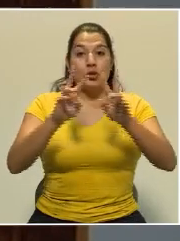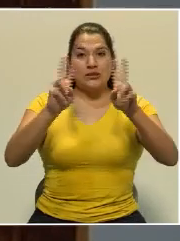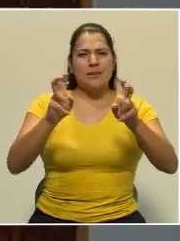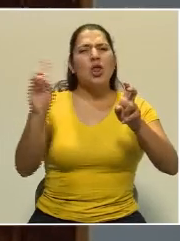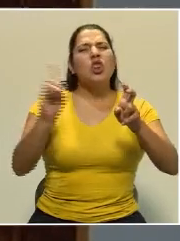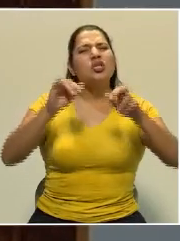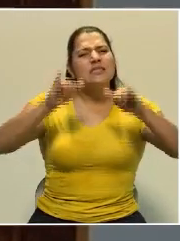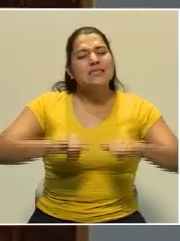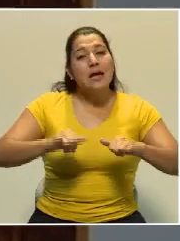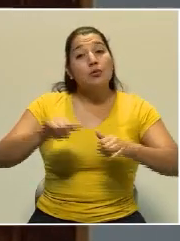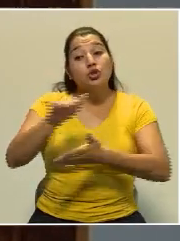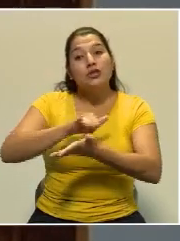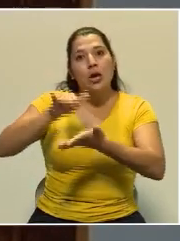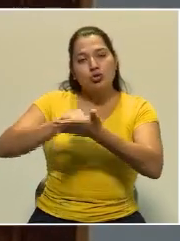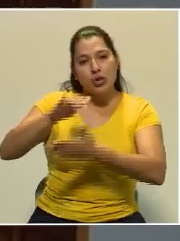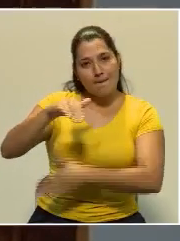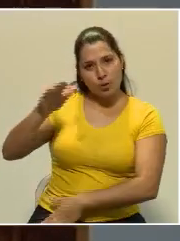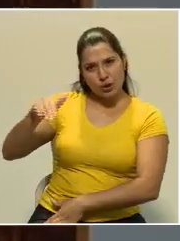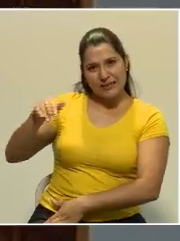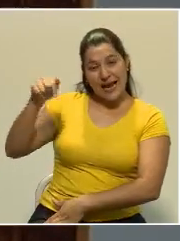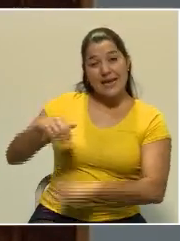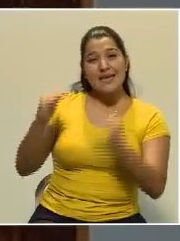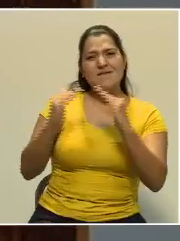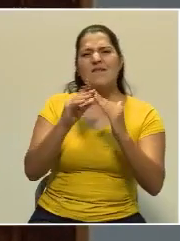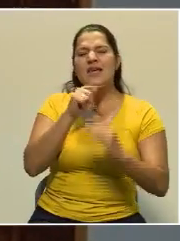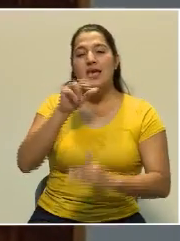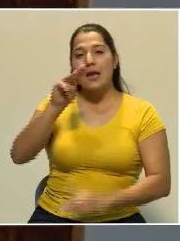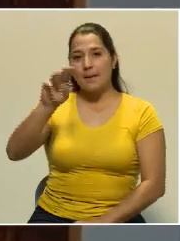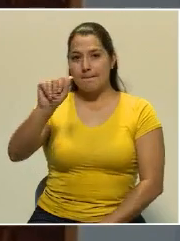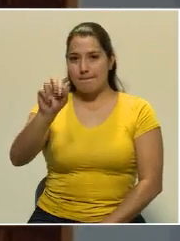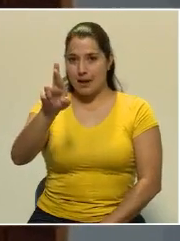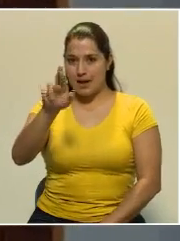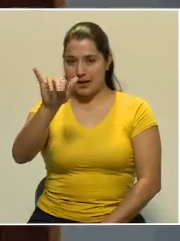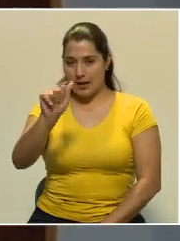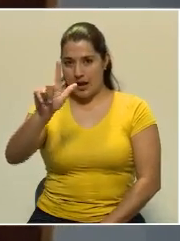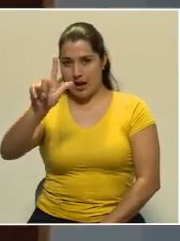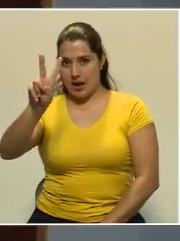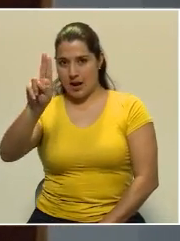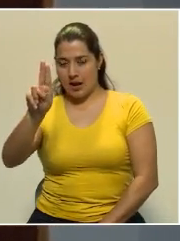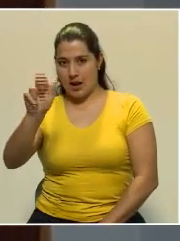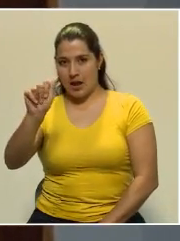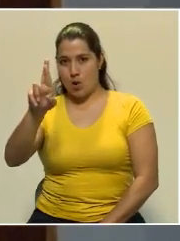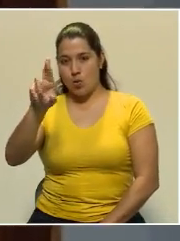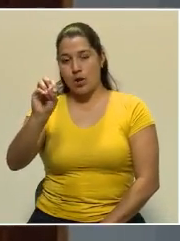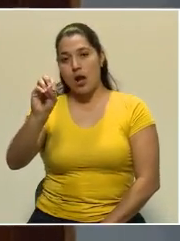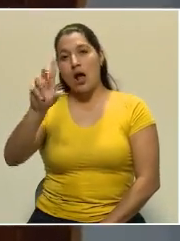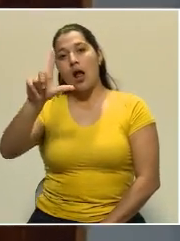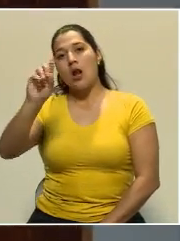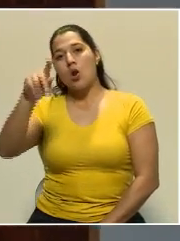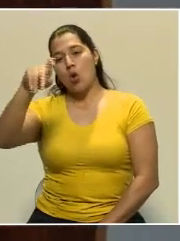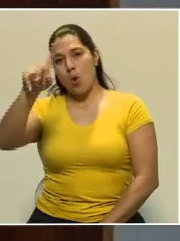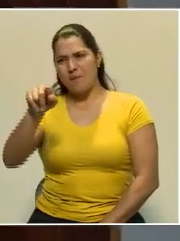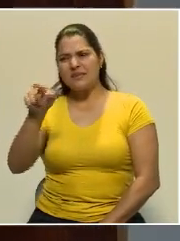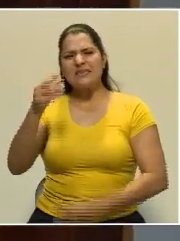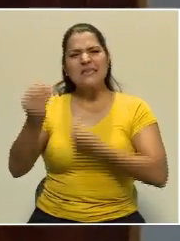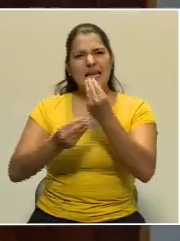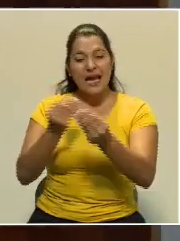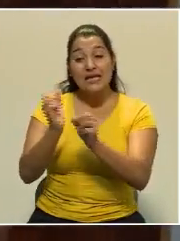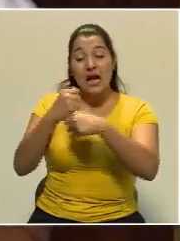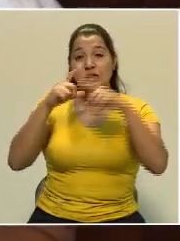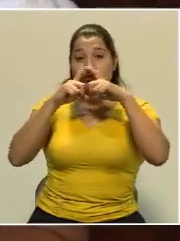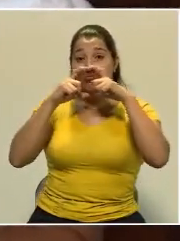José de la Montaña, en la casa de Marilaura López. Ella se dedica a hacer mascarillas, caretas y en especial mascarillas para sordos.